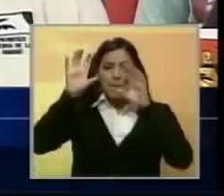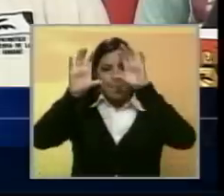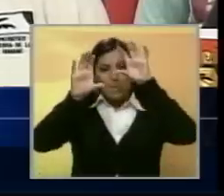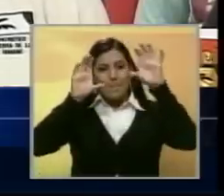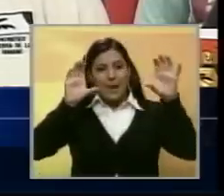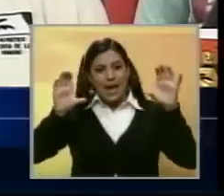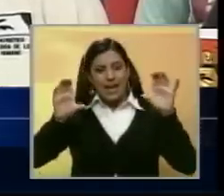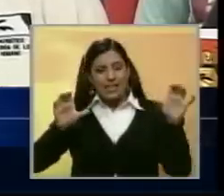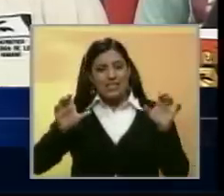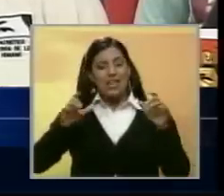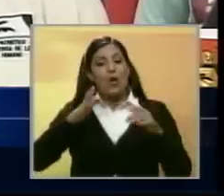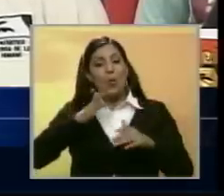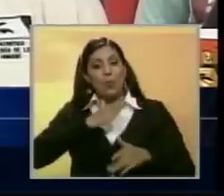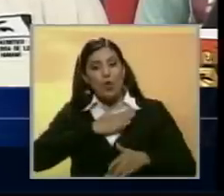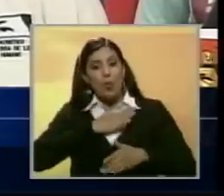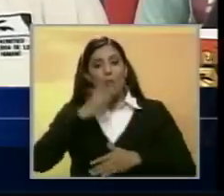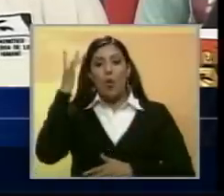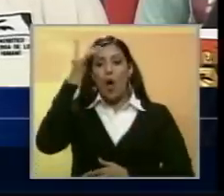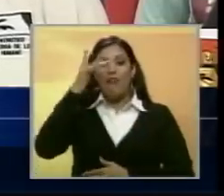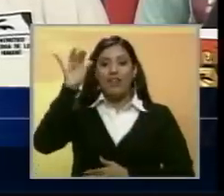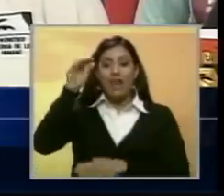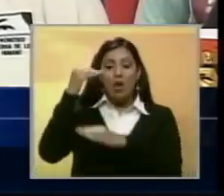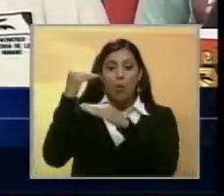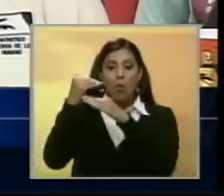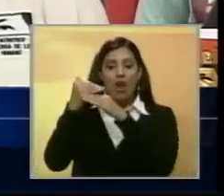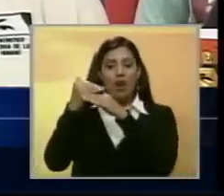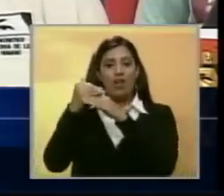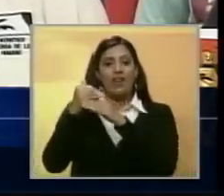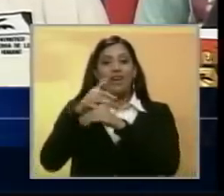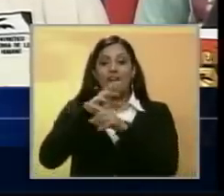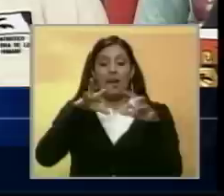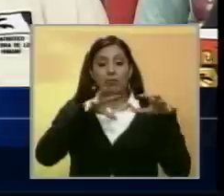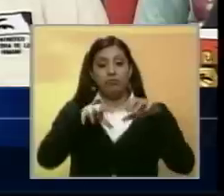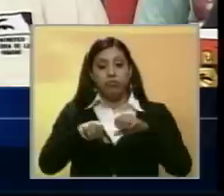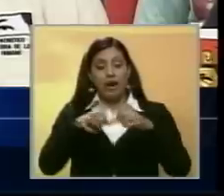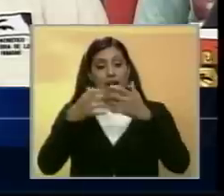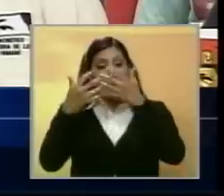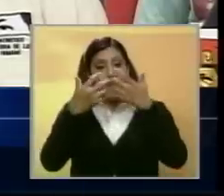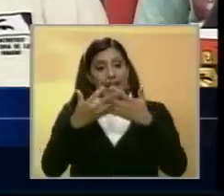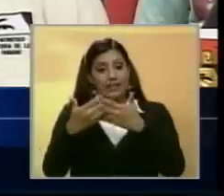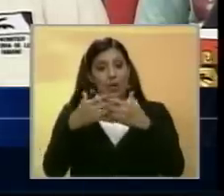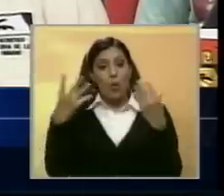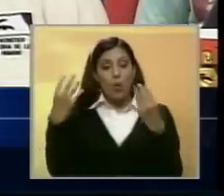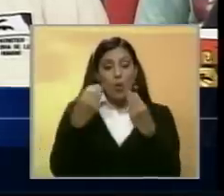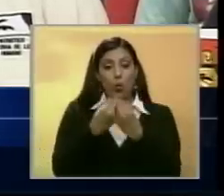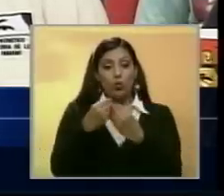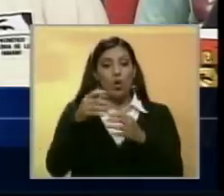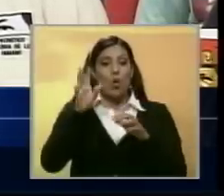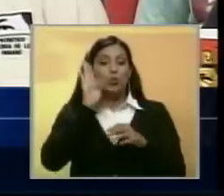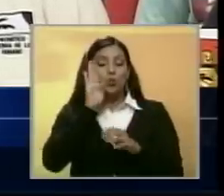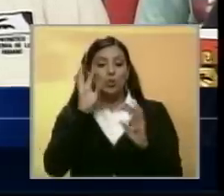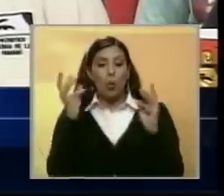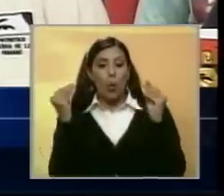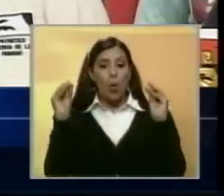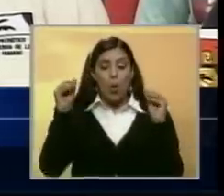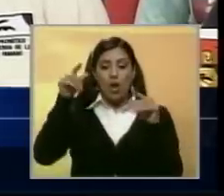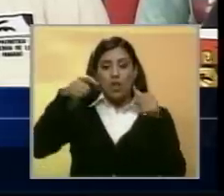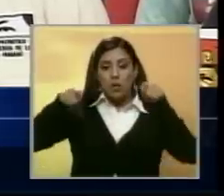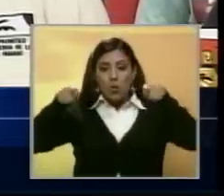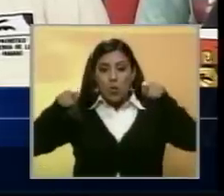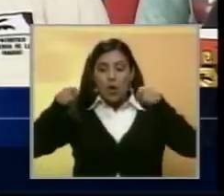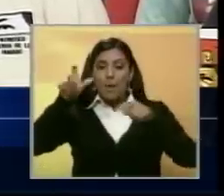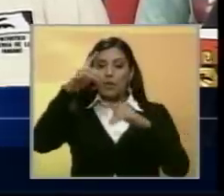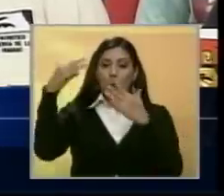países del continente africanos, donde el imperio norteamericano junto a sus títeres, que hoy